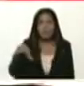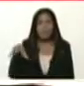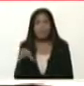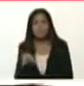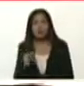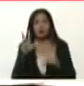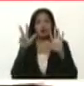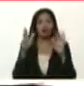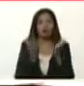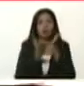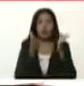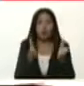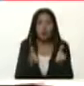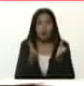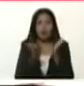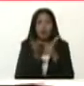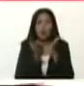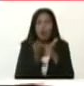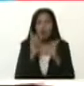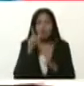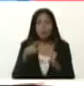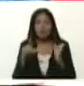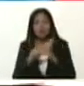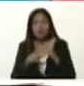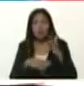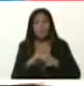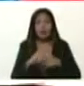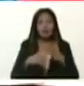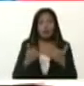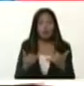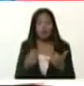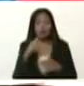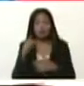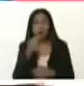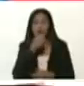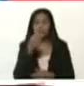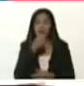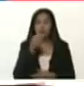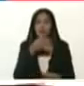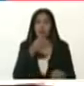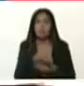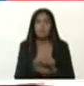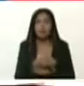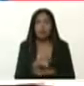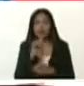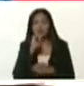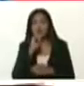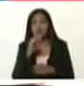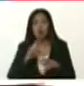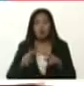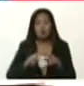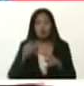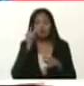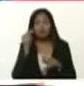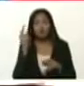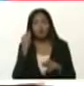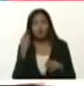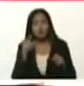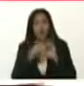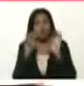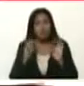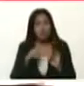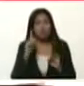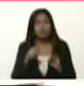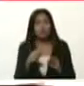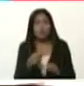8 escuelas y liceos. Y se mete. Y después los periodistas reportan a las niñas, a los niños.